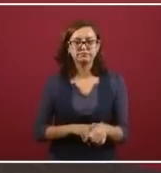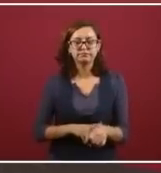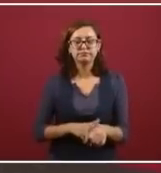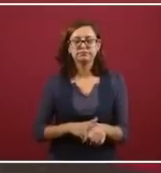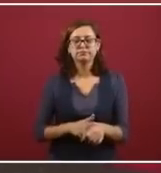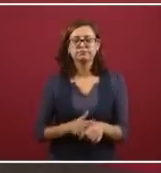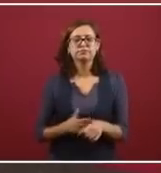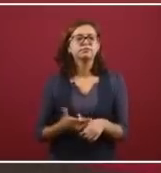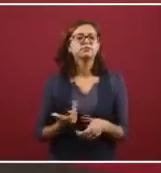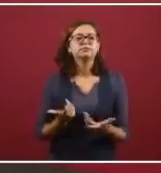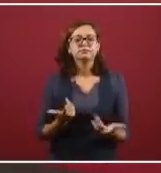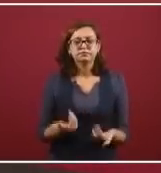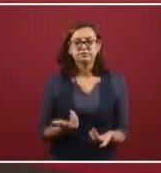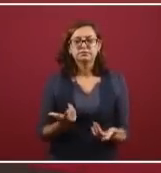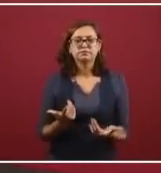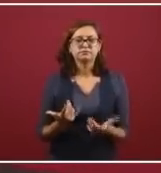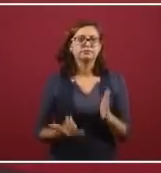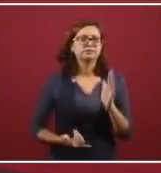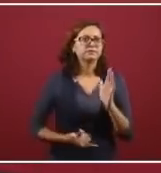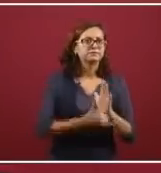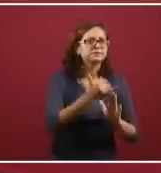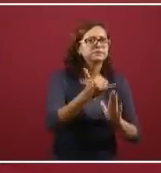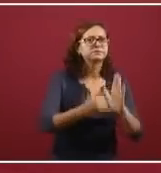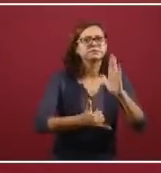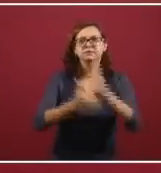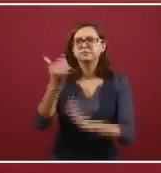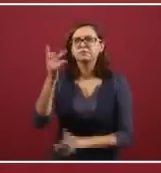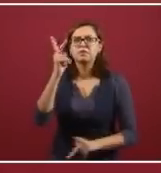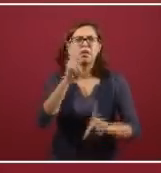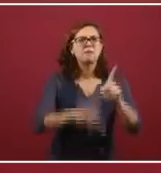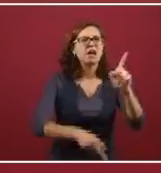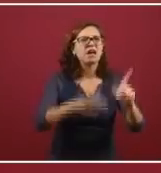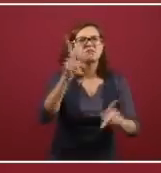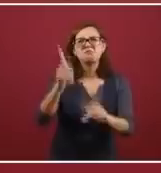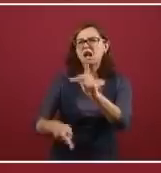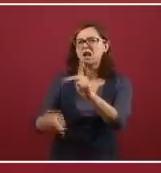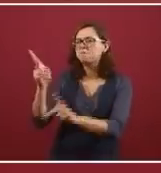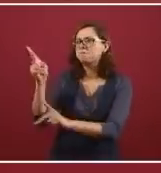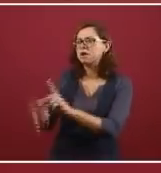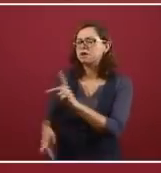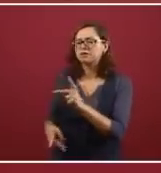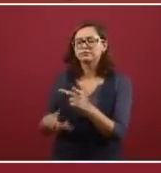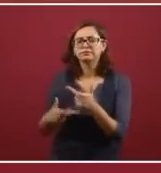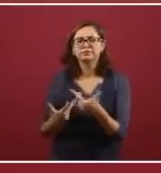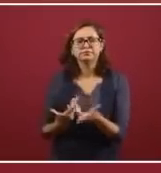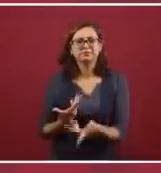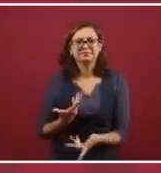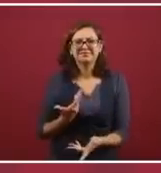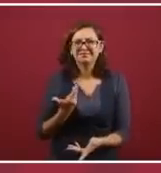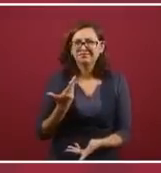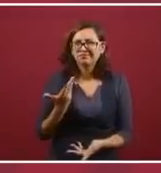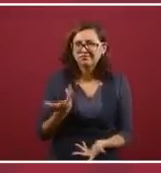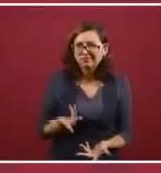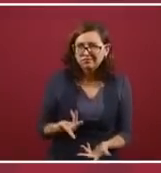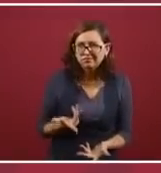y hay también construcciones en proceso, obras no